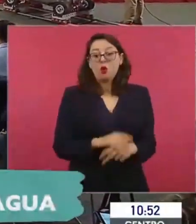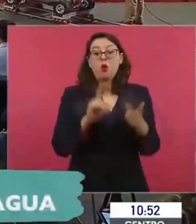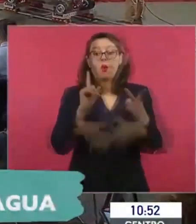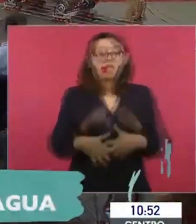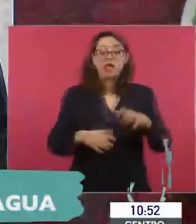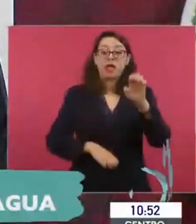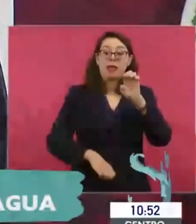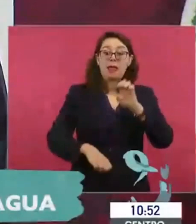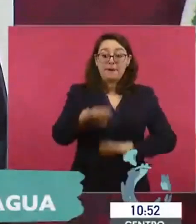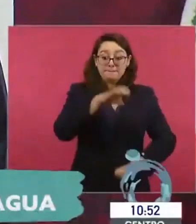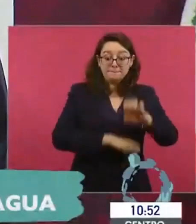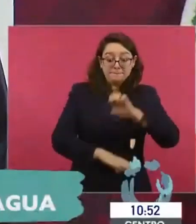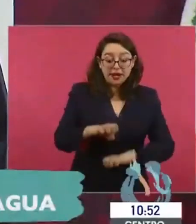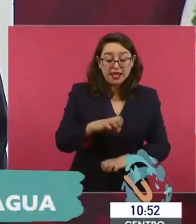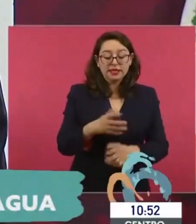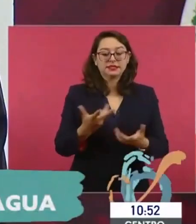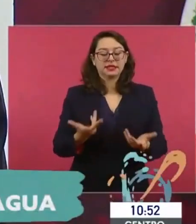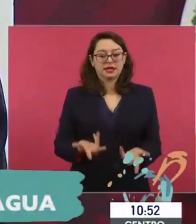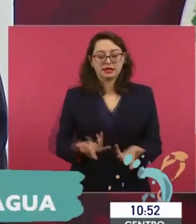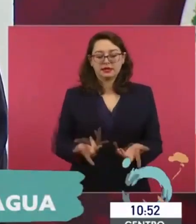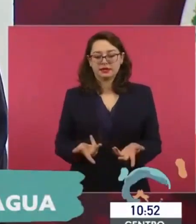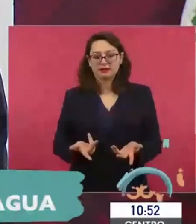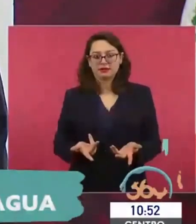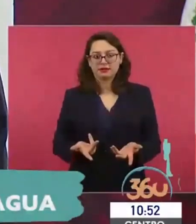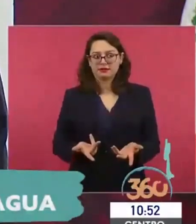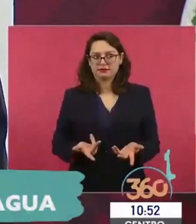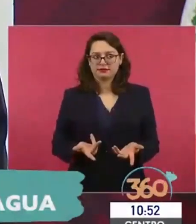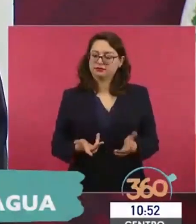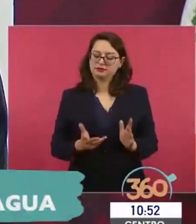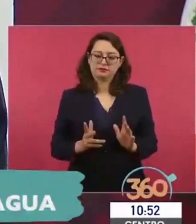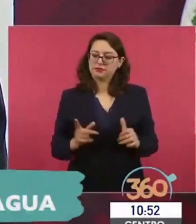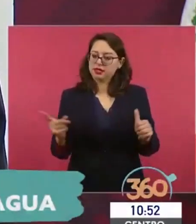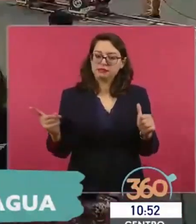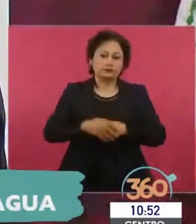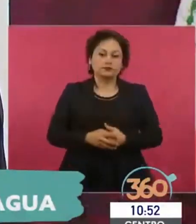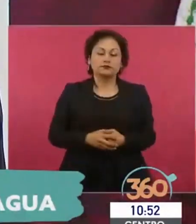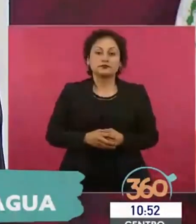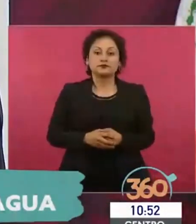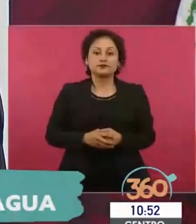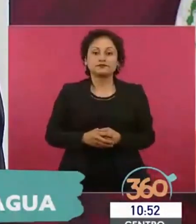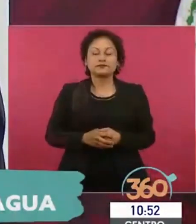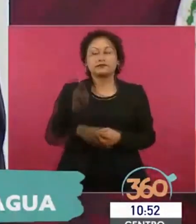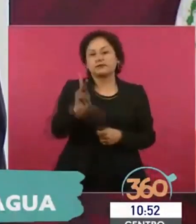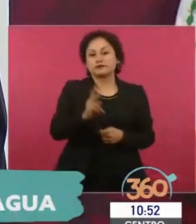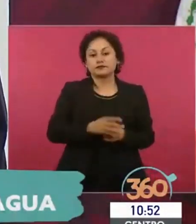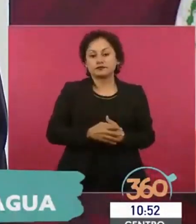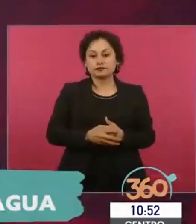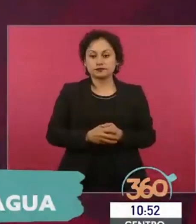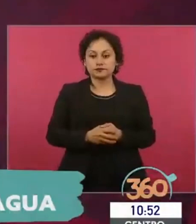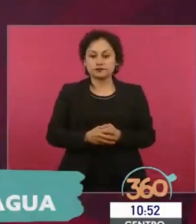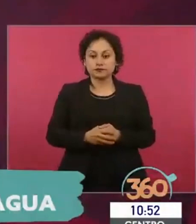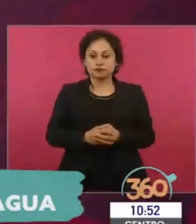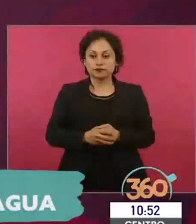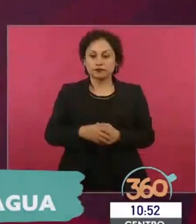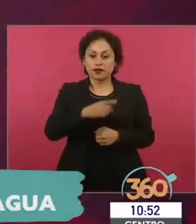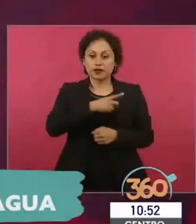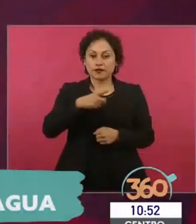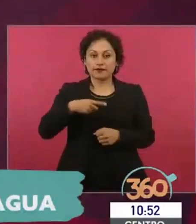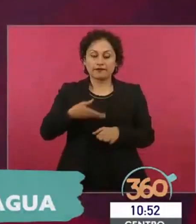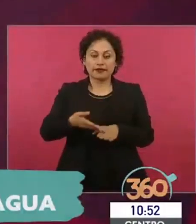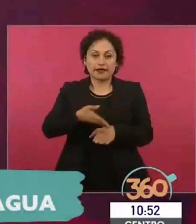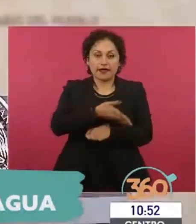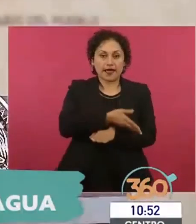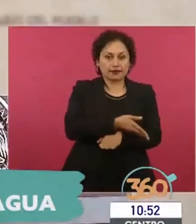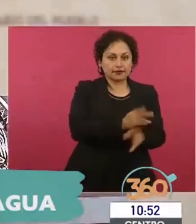porque el agua tiene que ser para consumo doméstico primero manejar con planeación y de manera